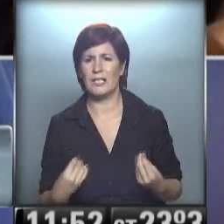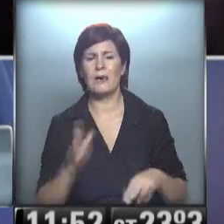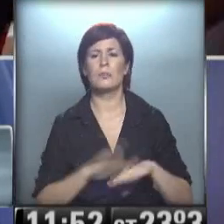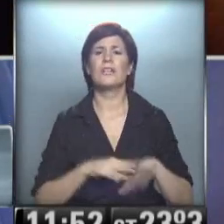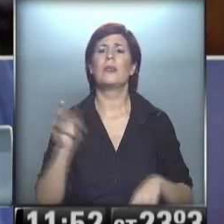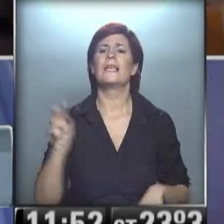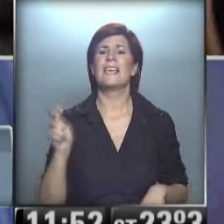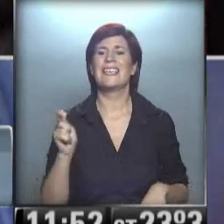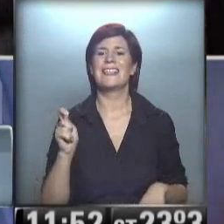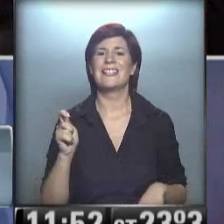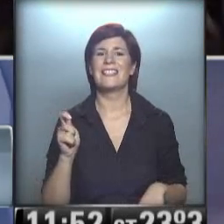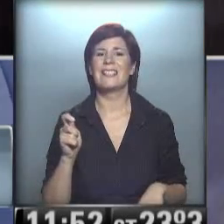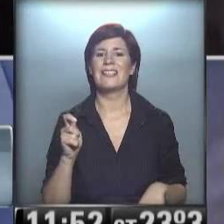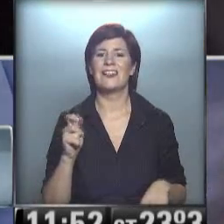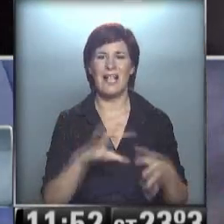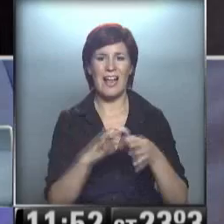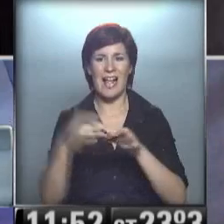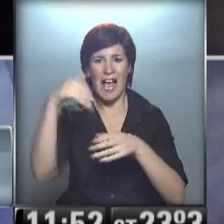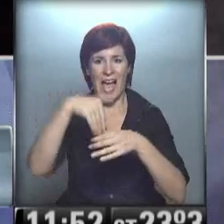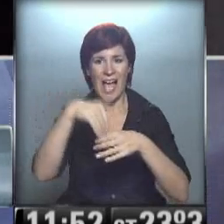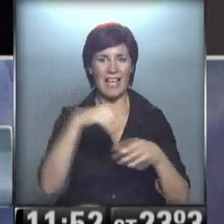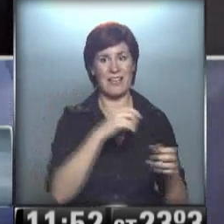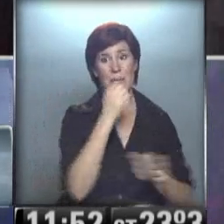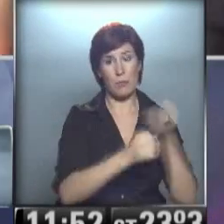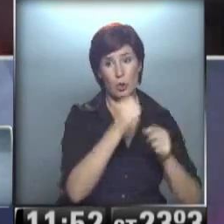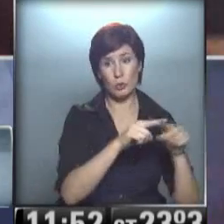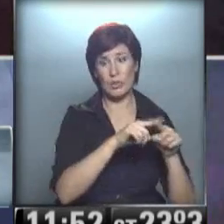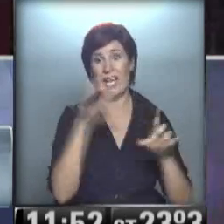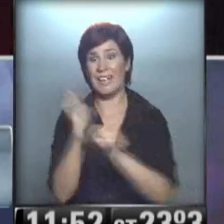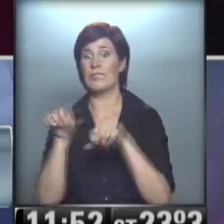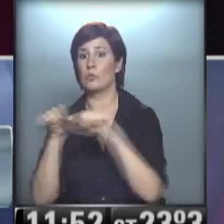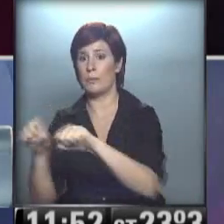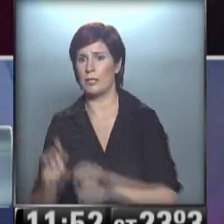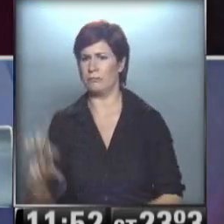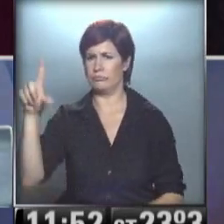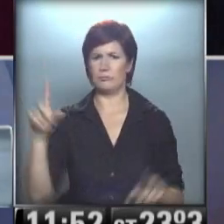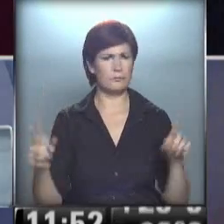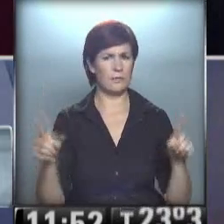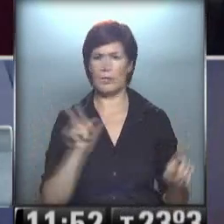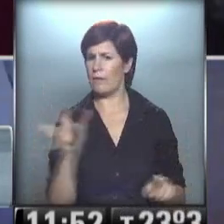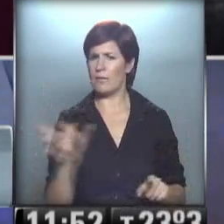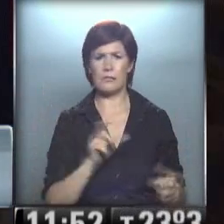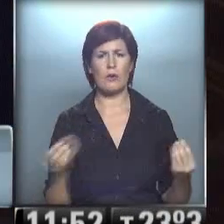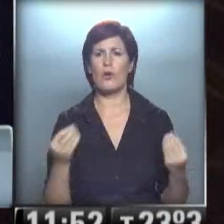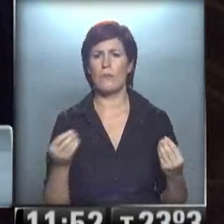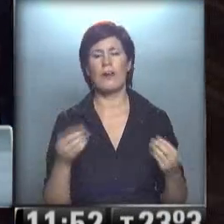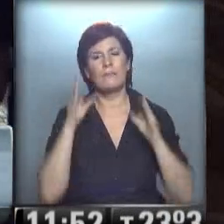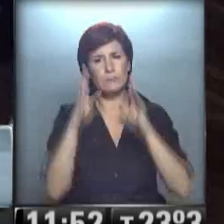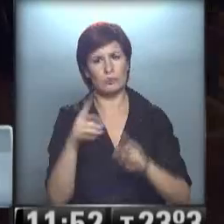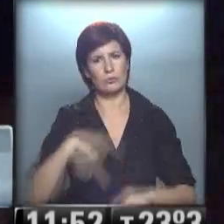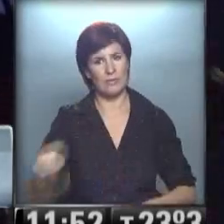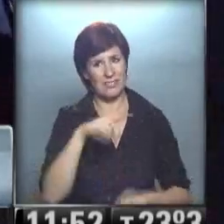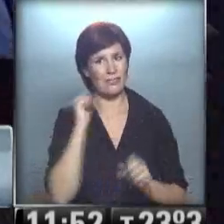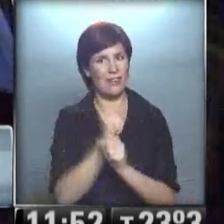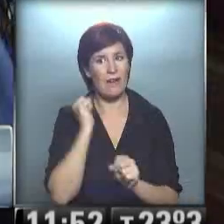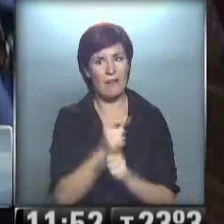responsables que se quedan en el medio? Ahora, seguramente ese va a ser uno de los puntos, uno de los focos en el que se va a centrar parte de la política pública de este año